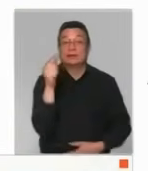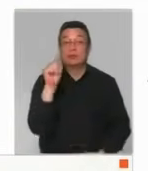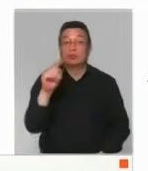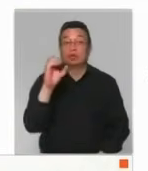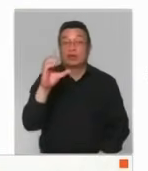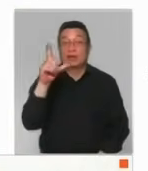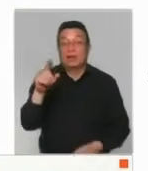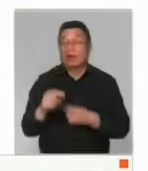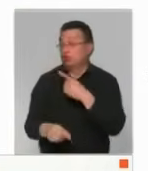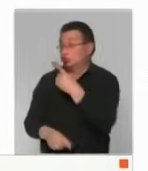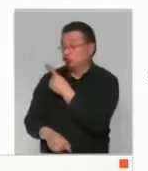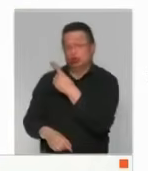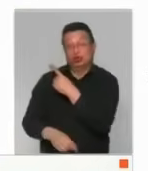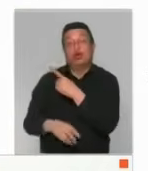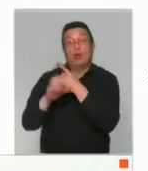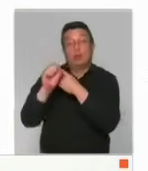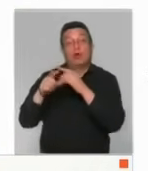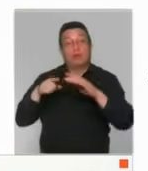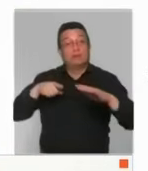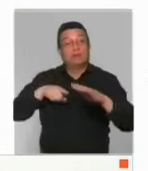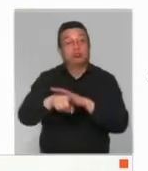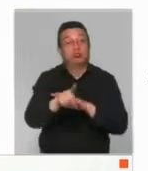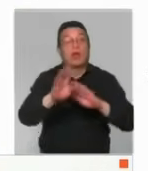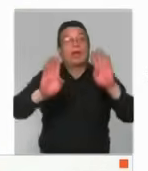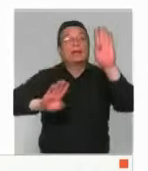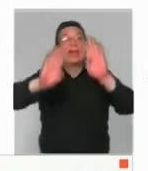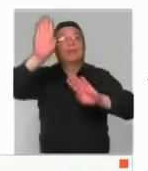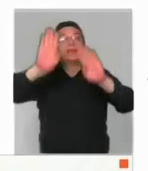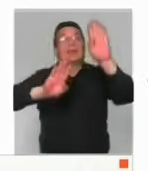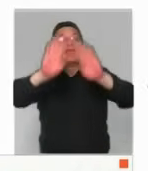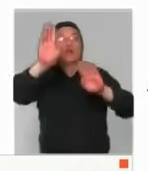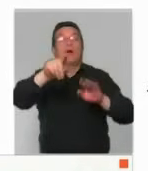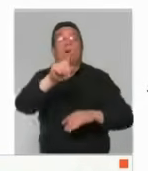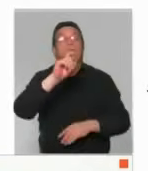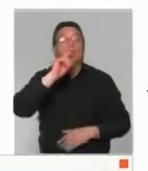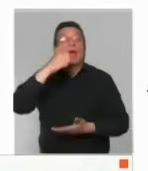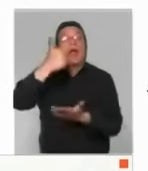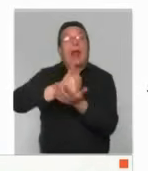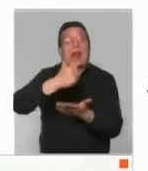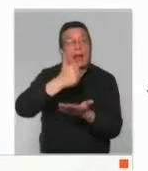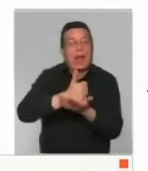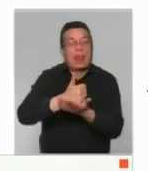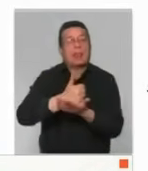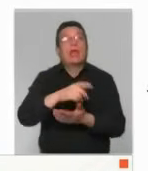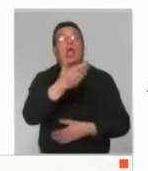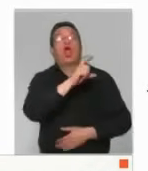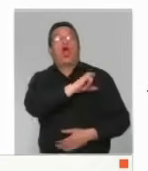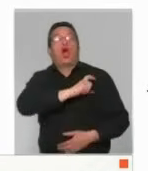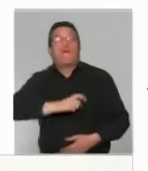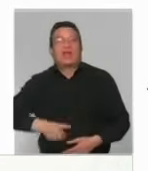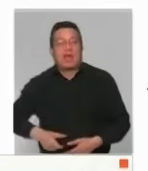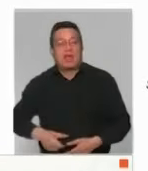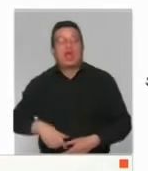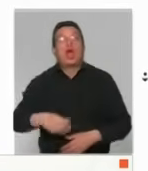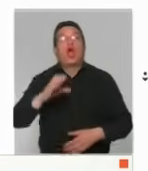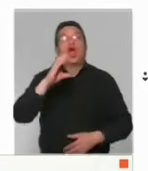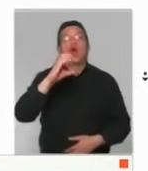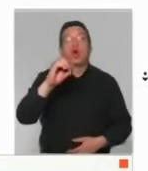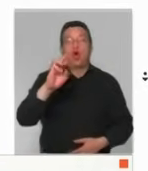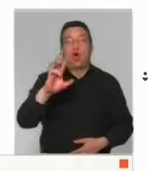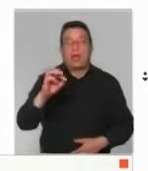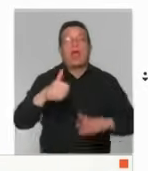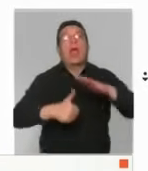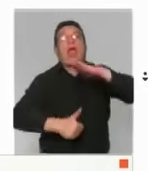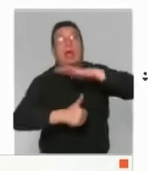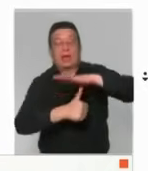esta página usted puede buscar su candidato tanto a alcalde a gobernador a consejero regional